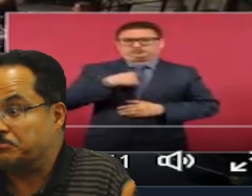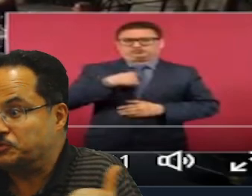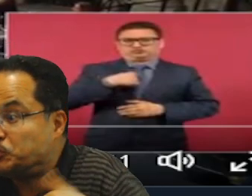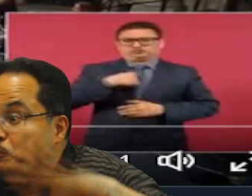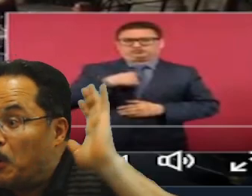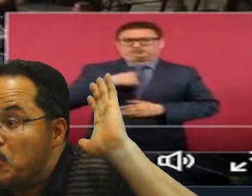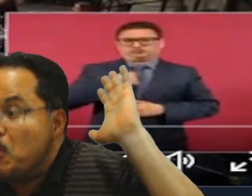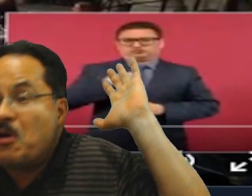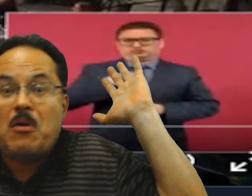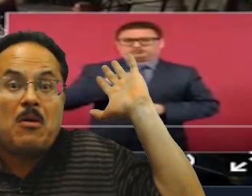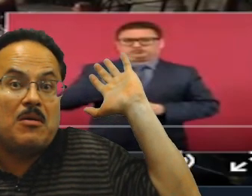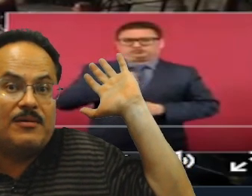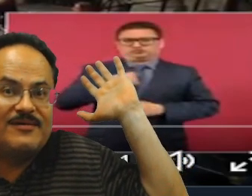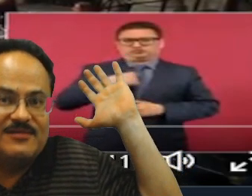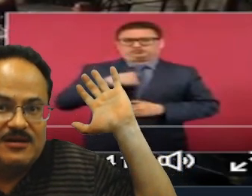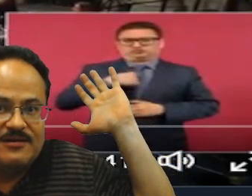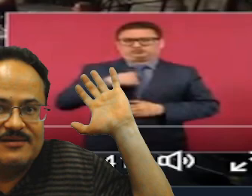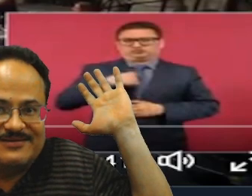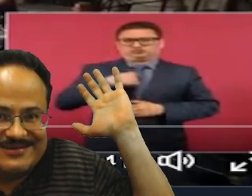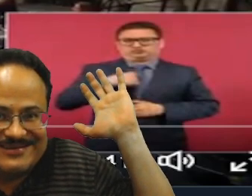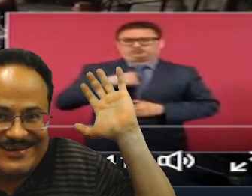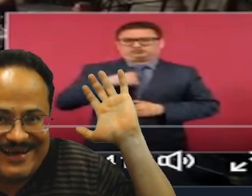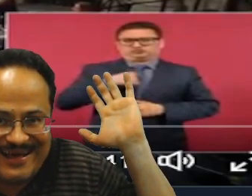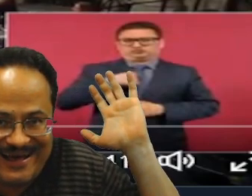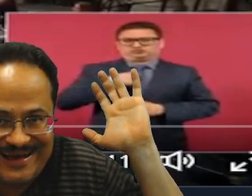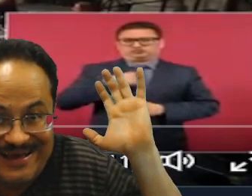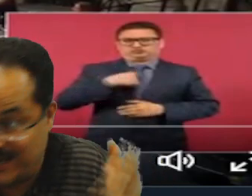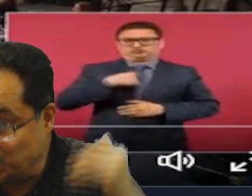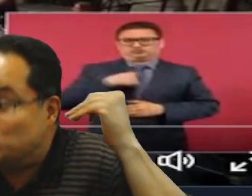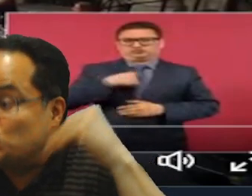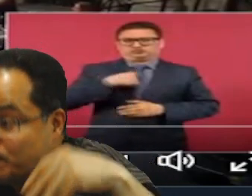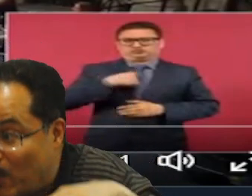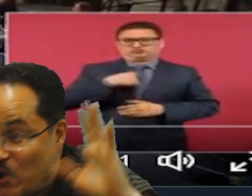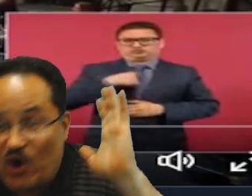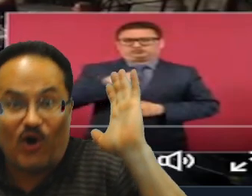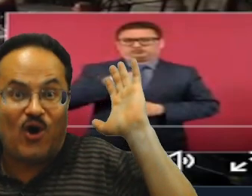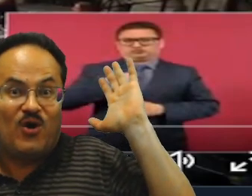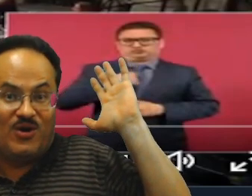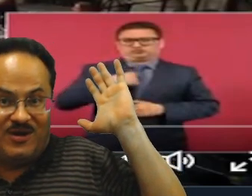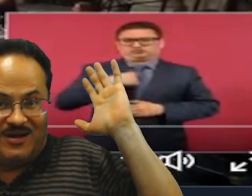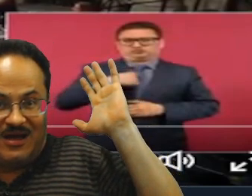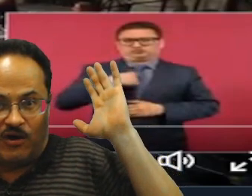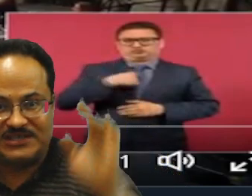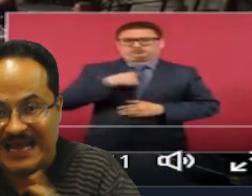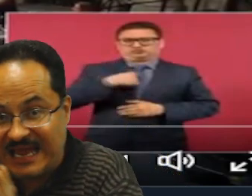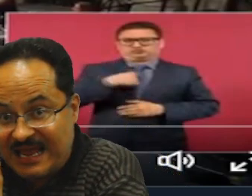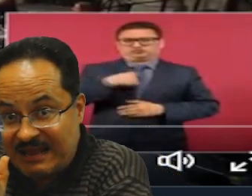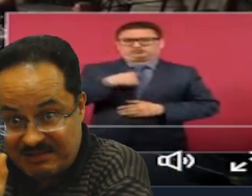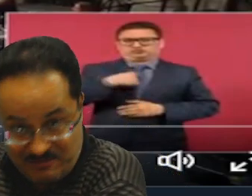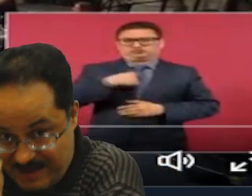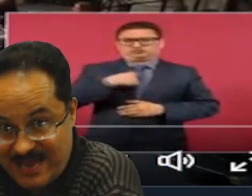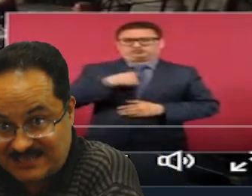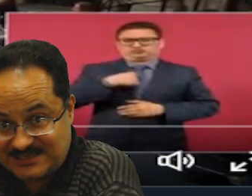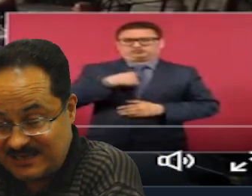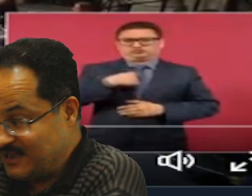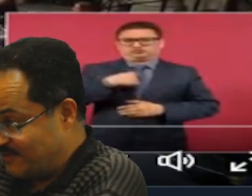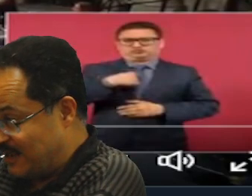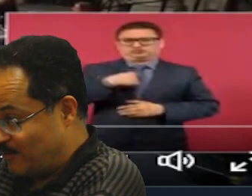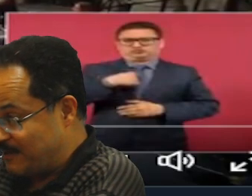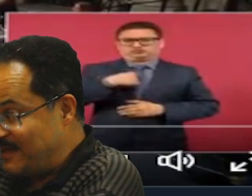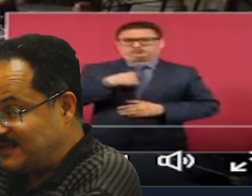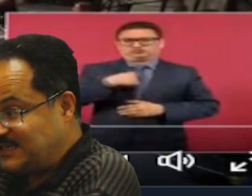que pues Yo supongo es un Supongo O sea que de una vez